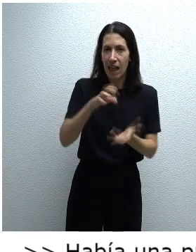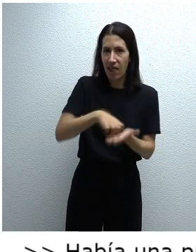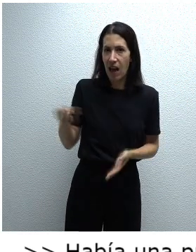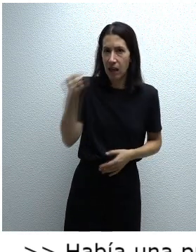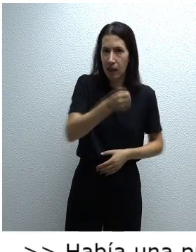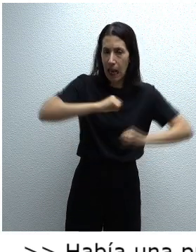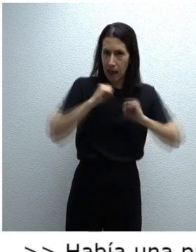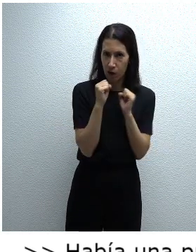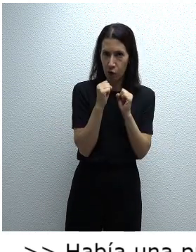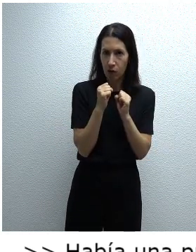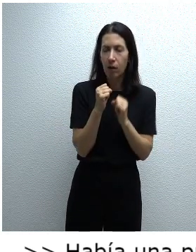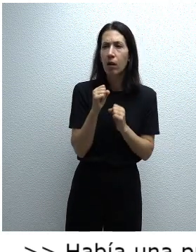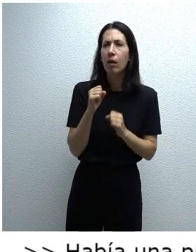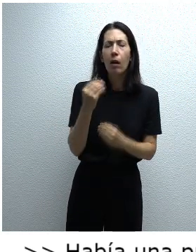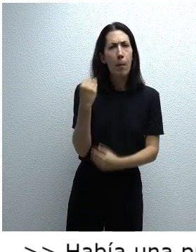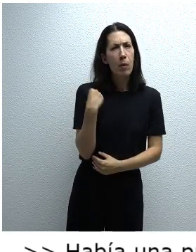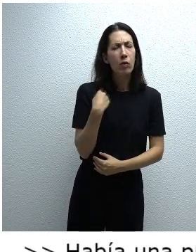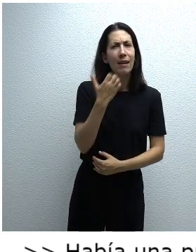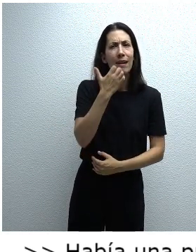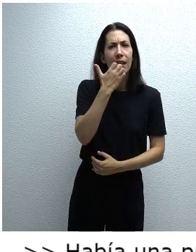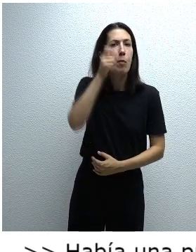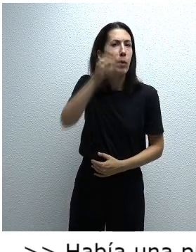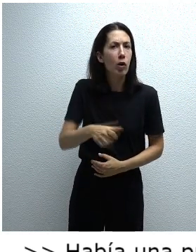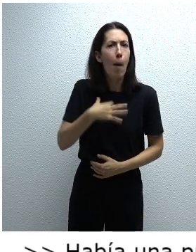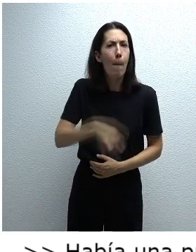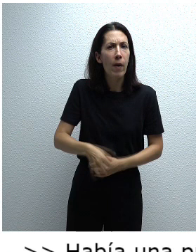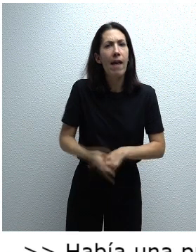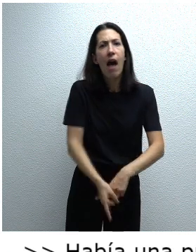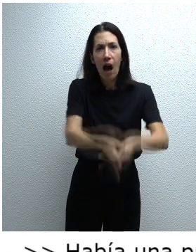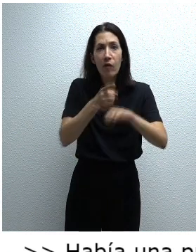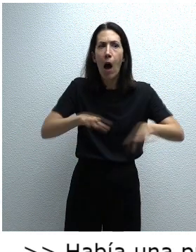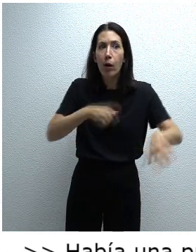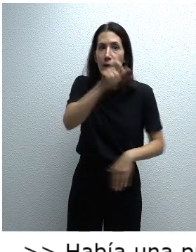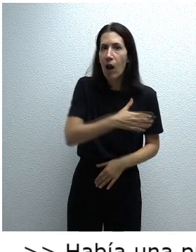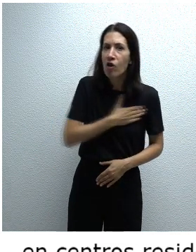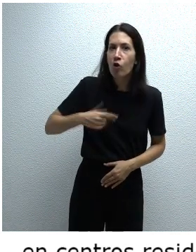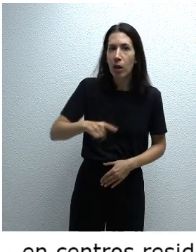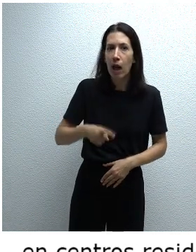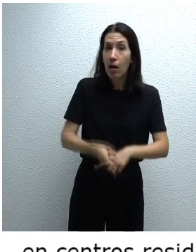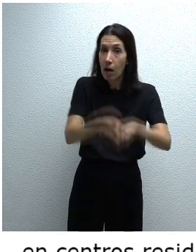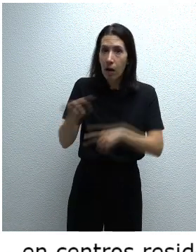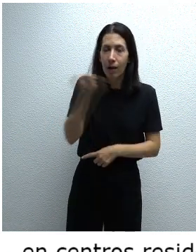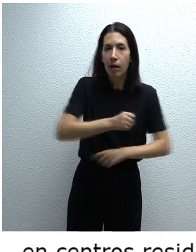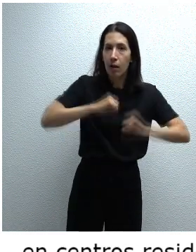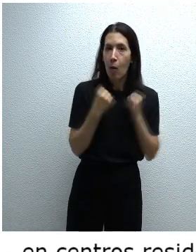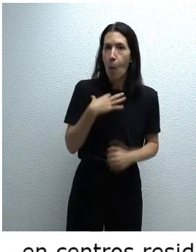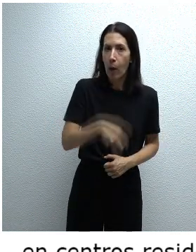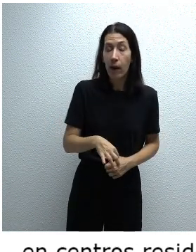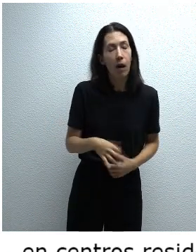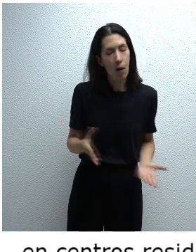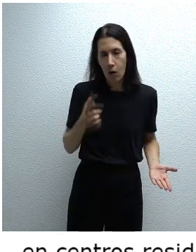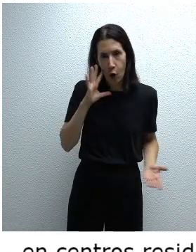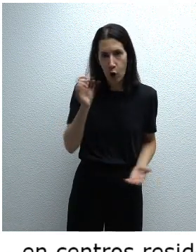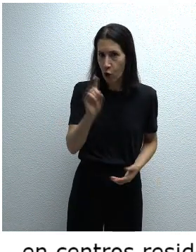Se preguntaba si se podía ingresar a una persona sin su consentimiento. Evidentemente no. El ingreso en